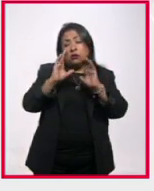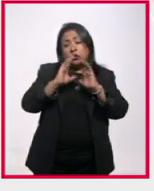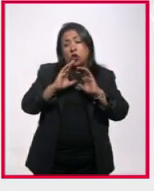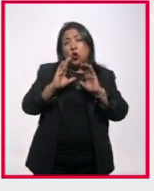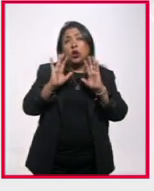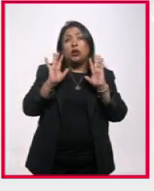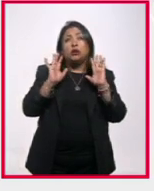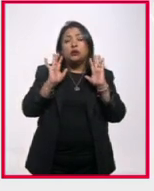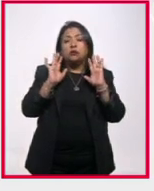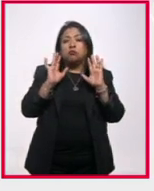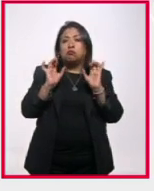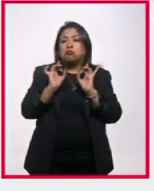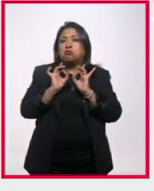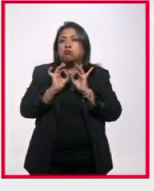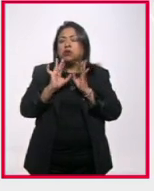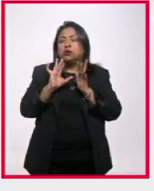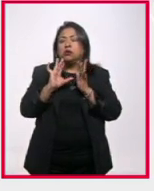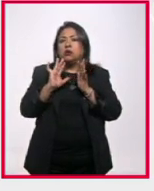entonces de repente